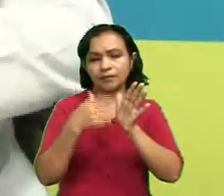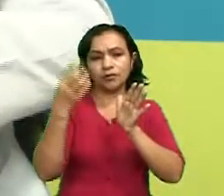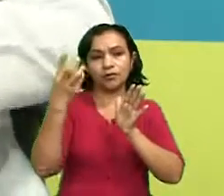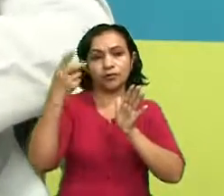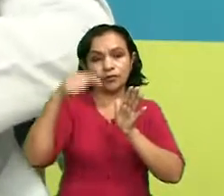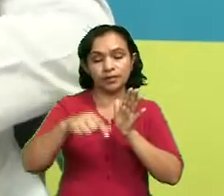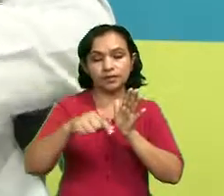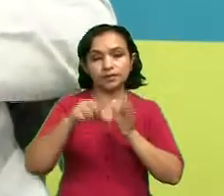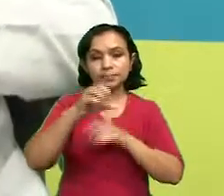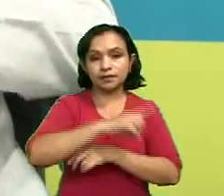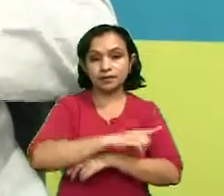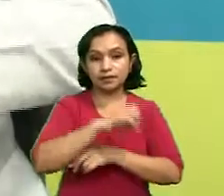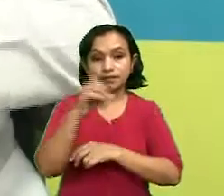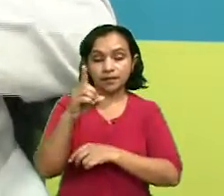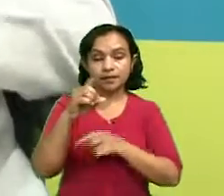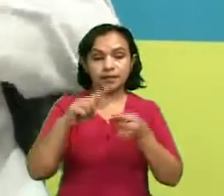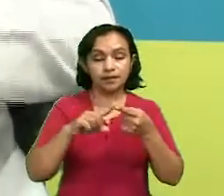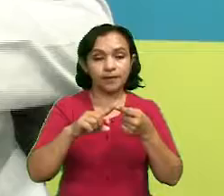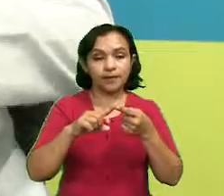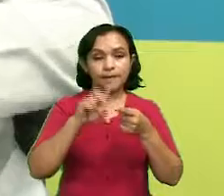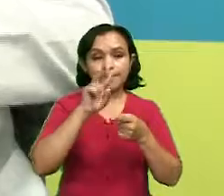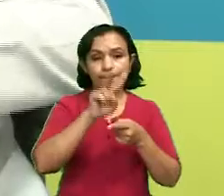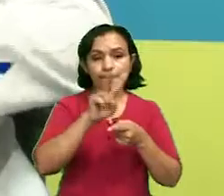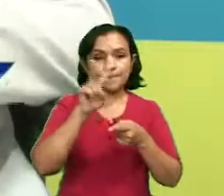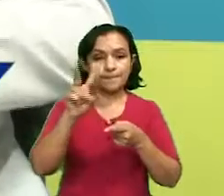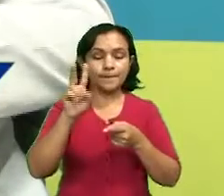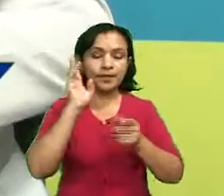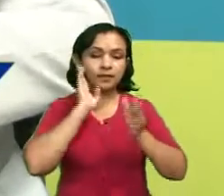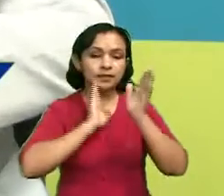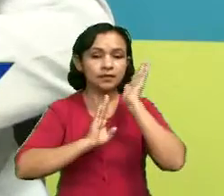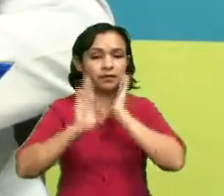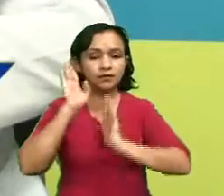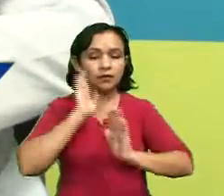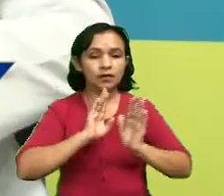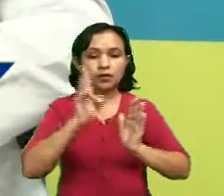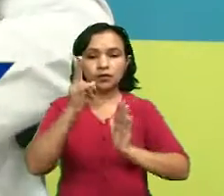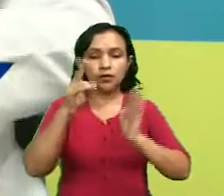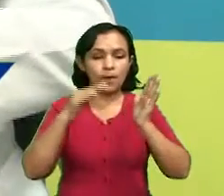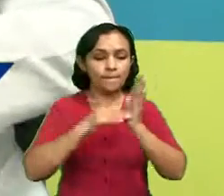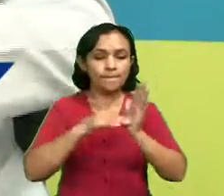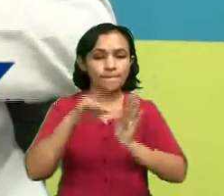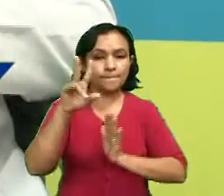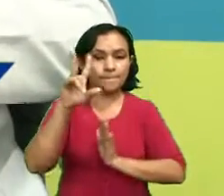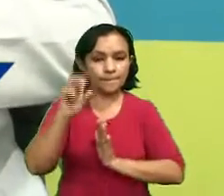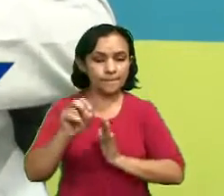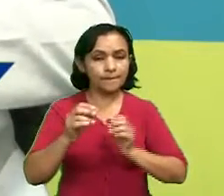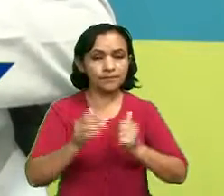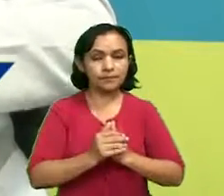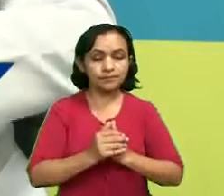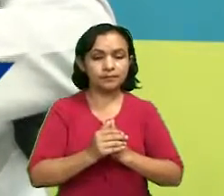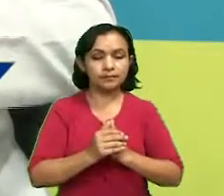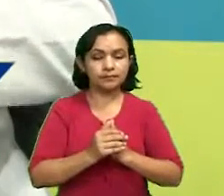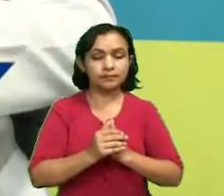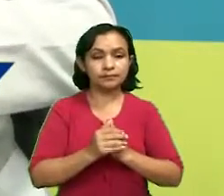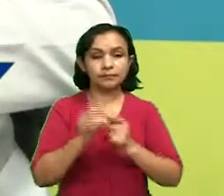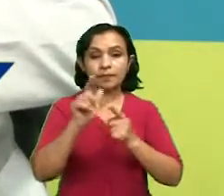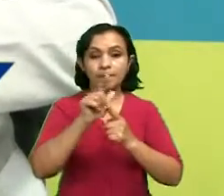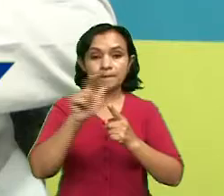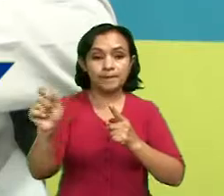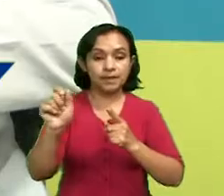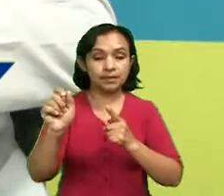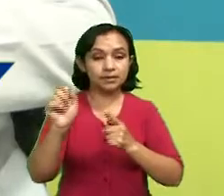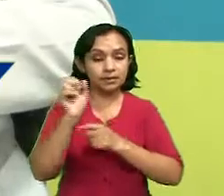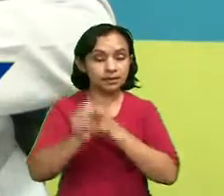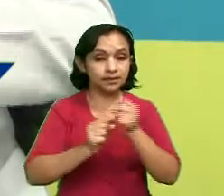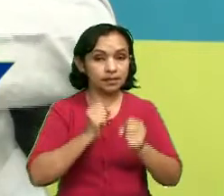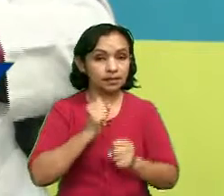dicen hasta el día. Vence el 22 de agosto del 2020. Hay otros productos que tal vez solo te dicen el mes, correcto, y